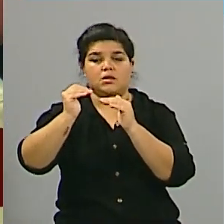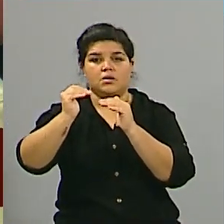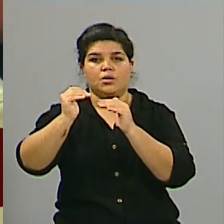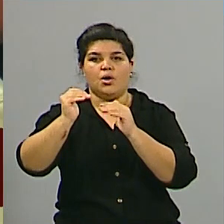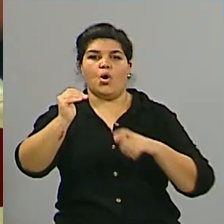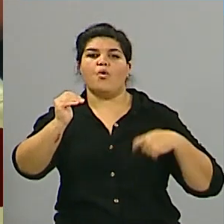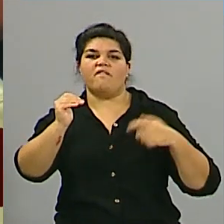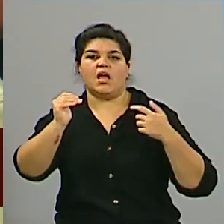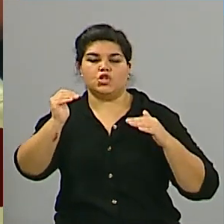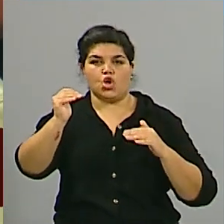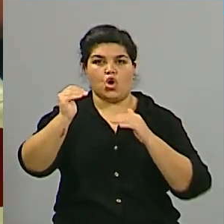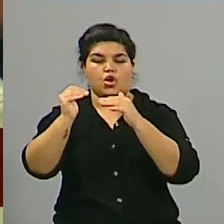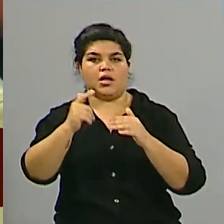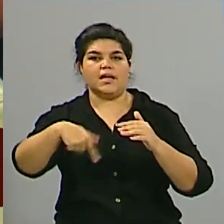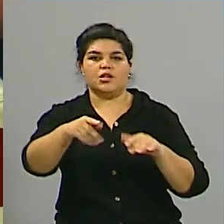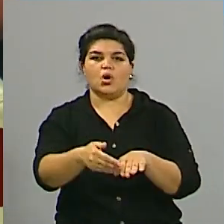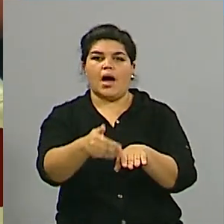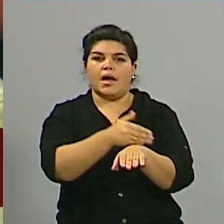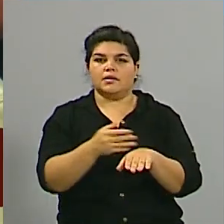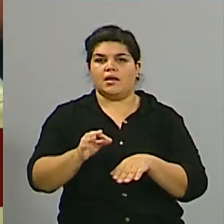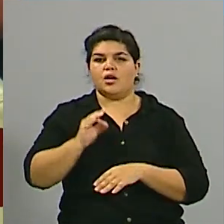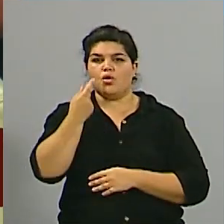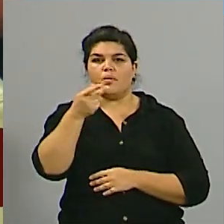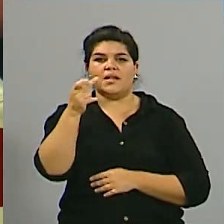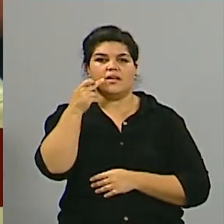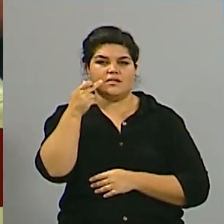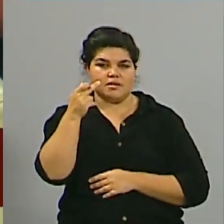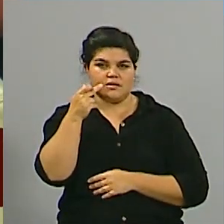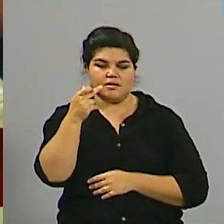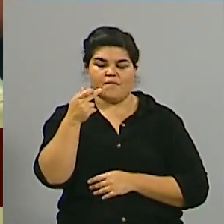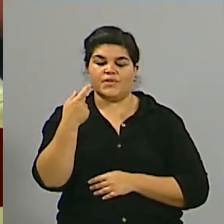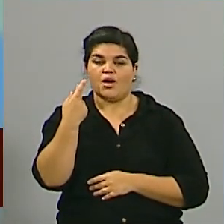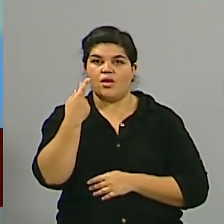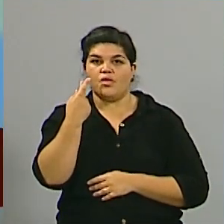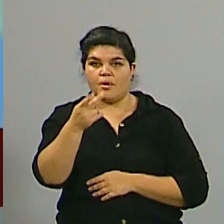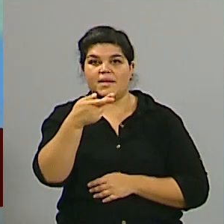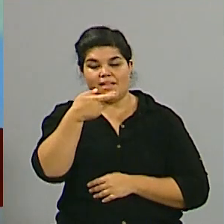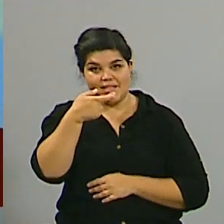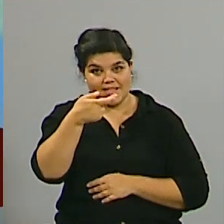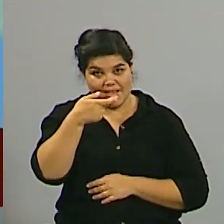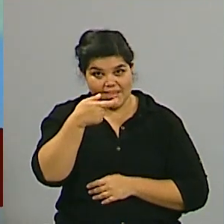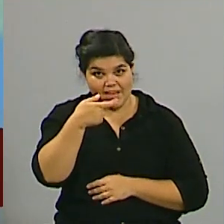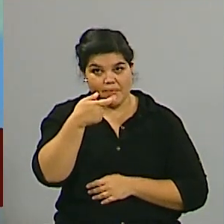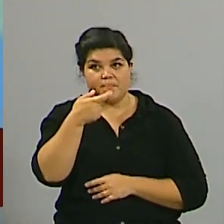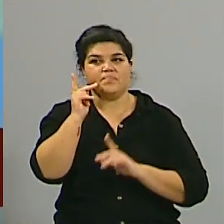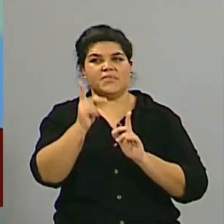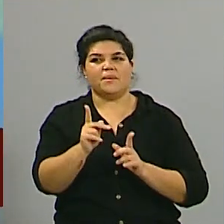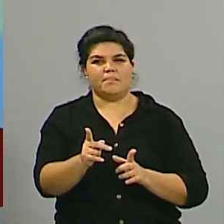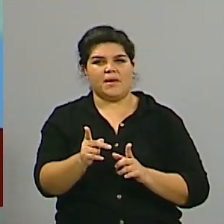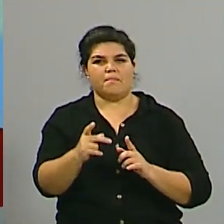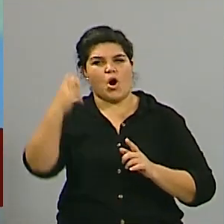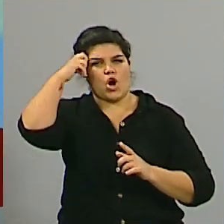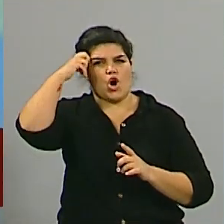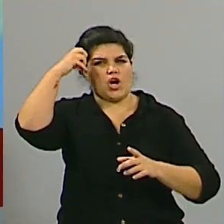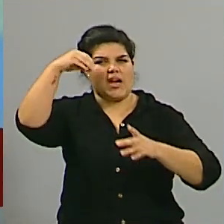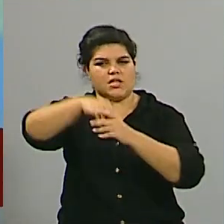Ellos tuvieron una reforma previsional en diciembre del año 2017, implementaron, que fue cuando se contaban los kilos de piedra en el Congreso, no sé si recuerdan.